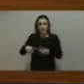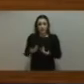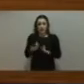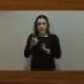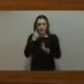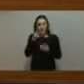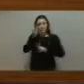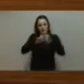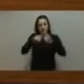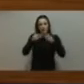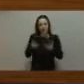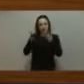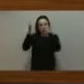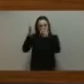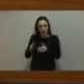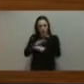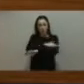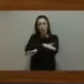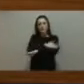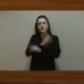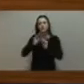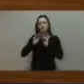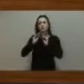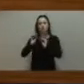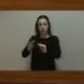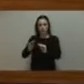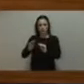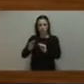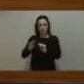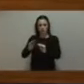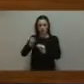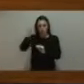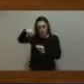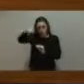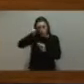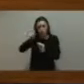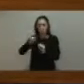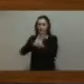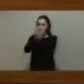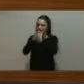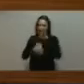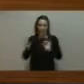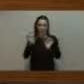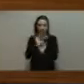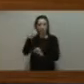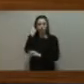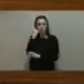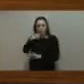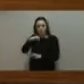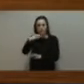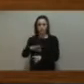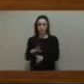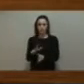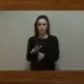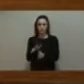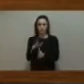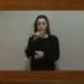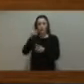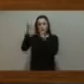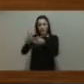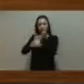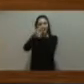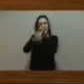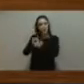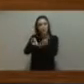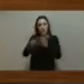Que usted y su Gobierno son los únicos que no han cambiado. Es verdad, lo tiene bien, ese es su mérito. No han cambiado